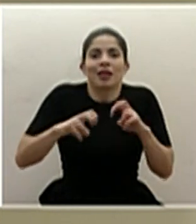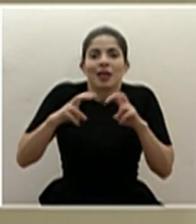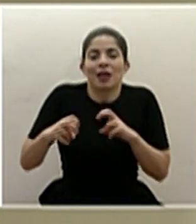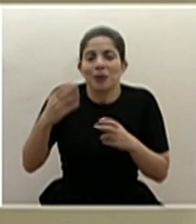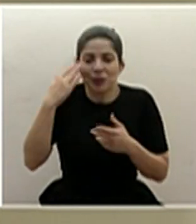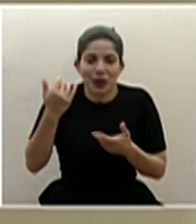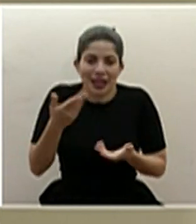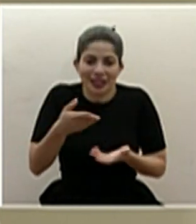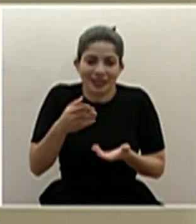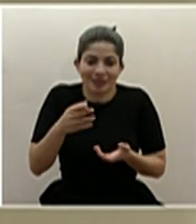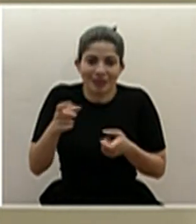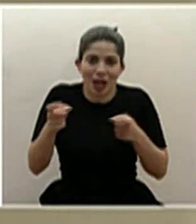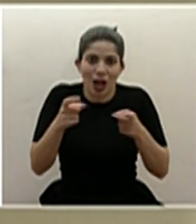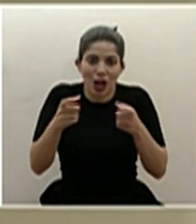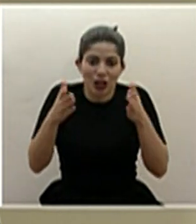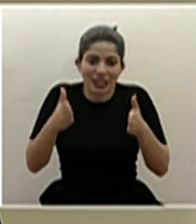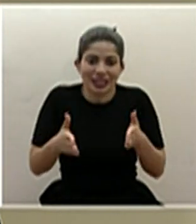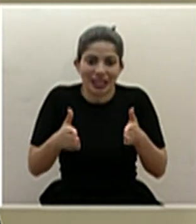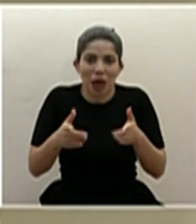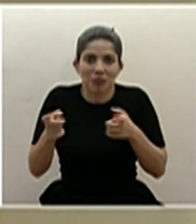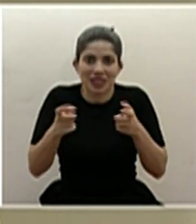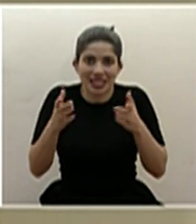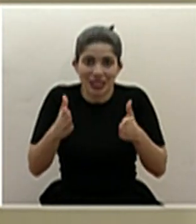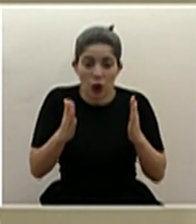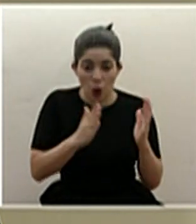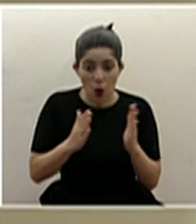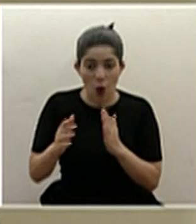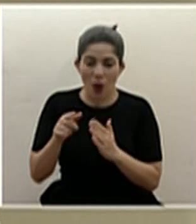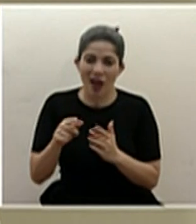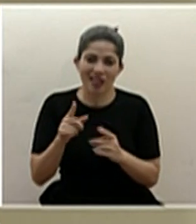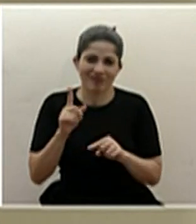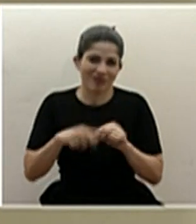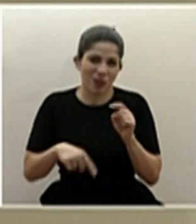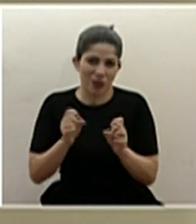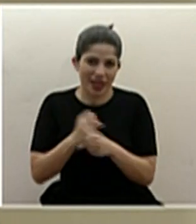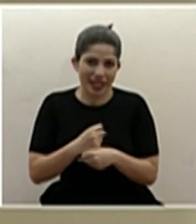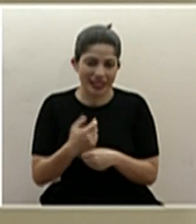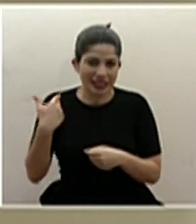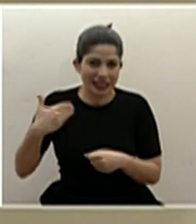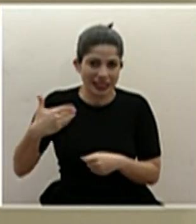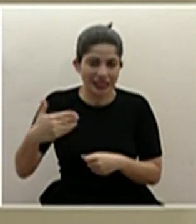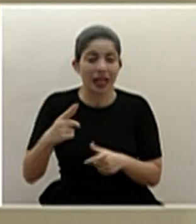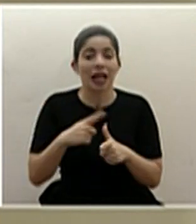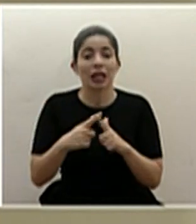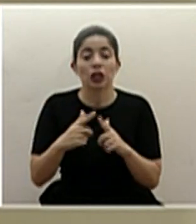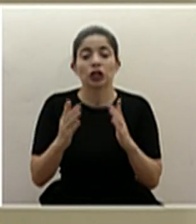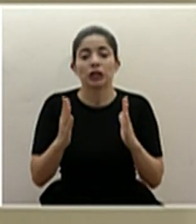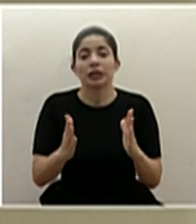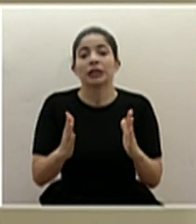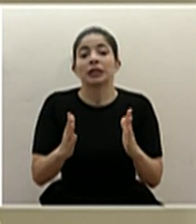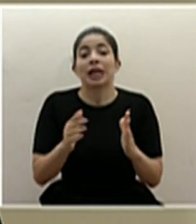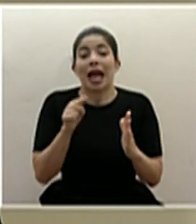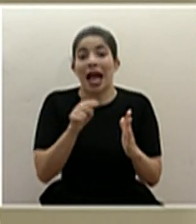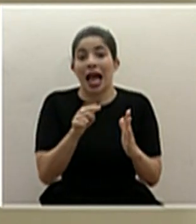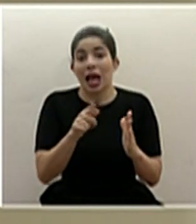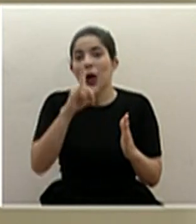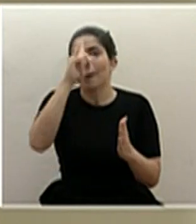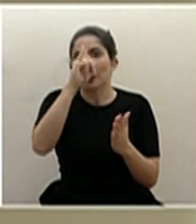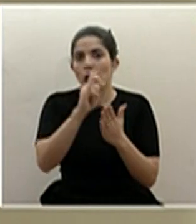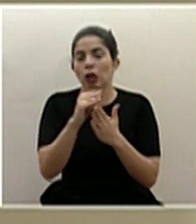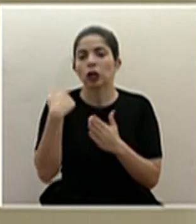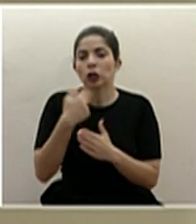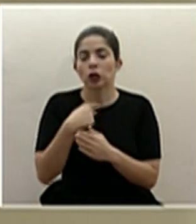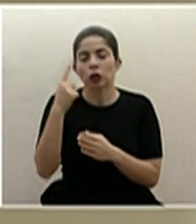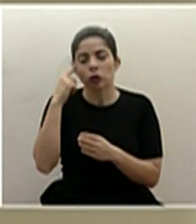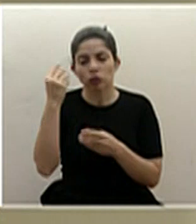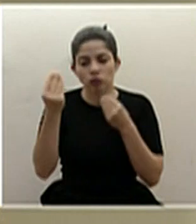es logísticamente ¿verdad? Fiable, no es algo que se puede hacer. Entonces, ahí por eso es que hemos